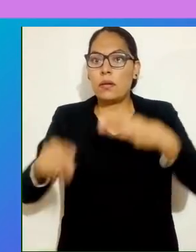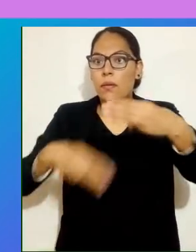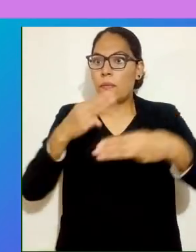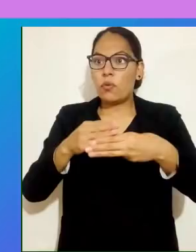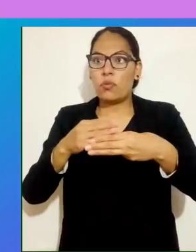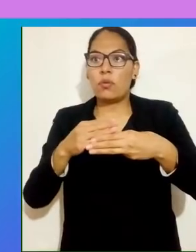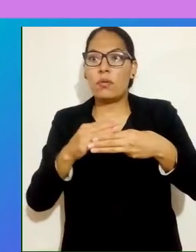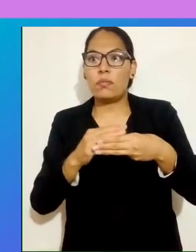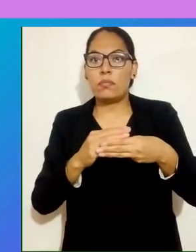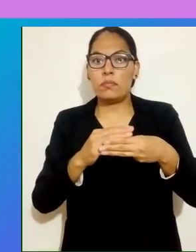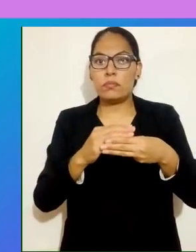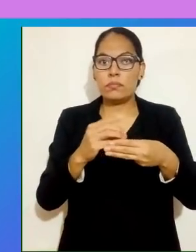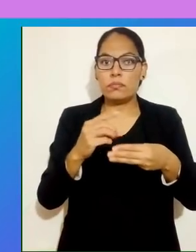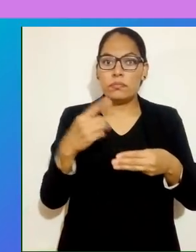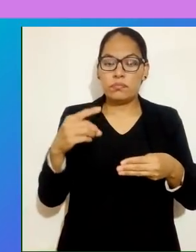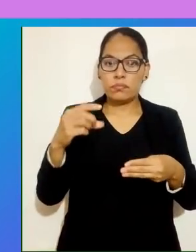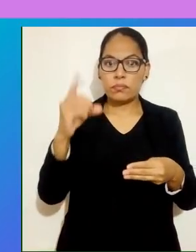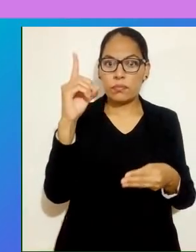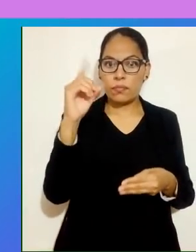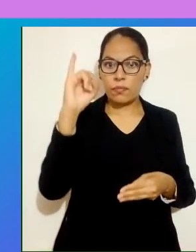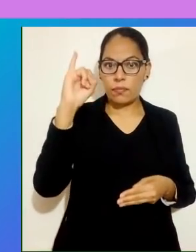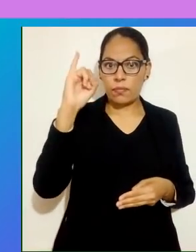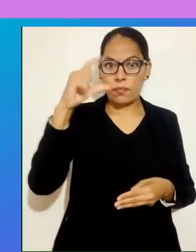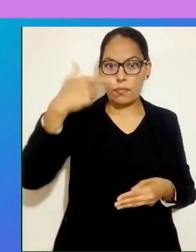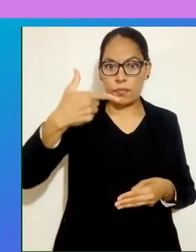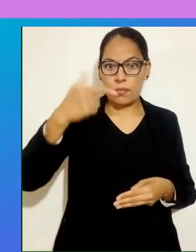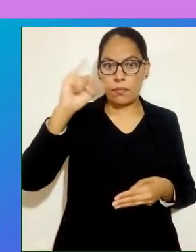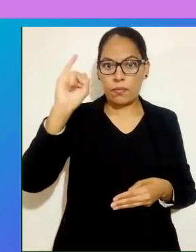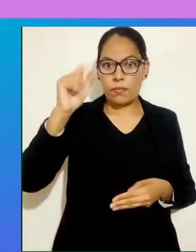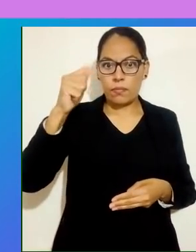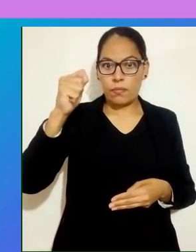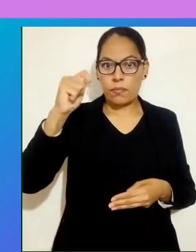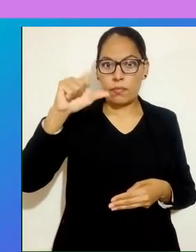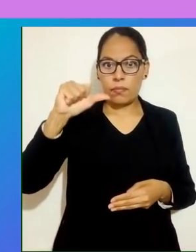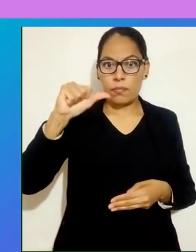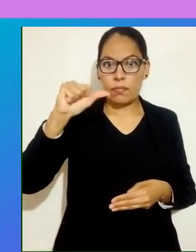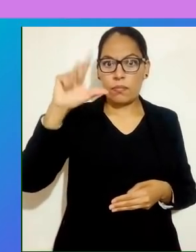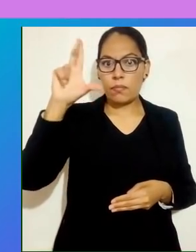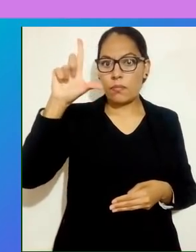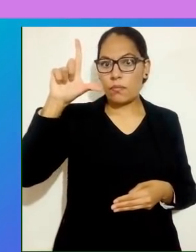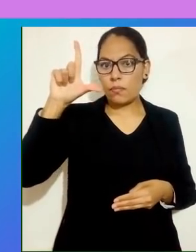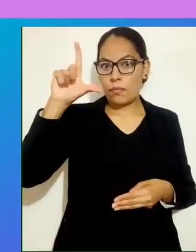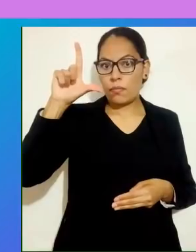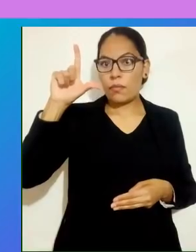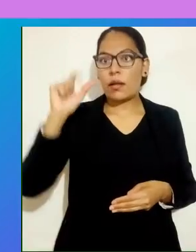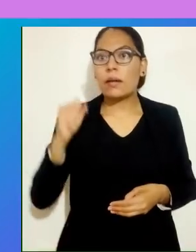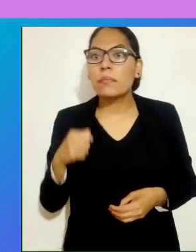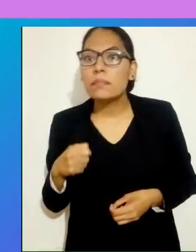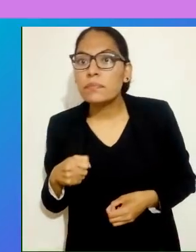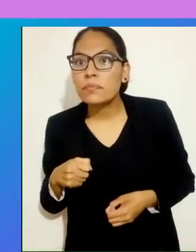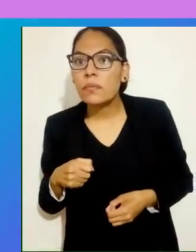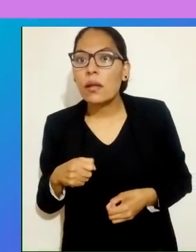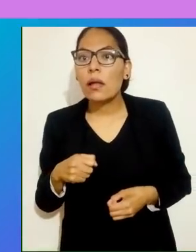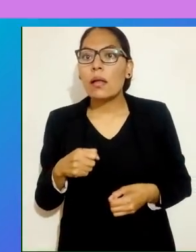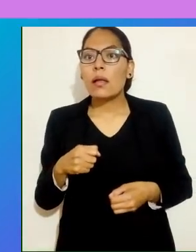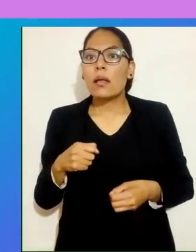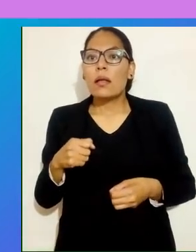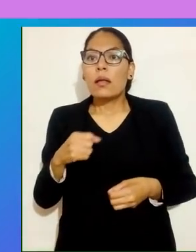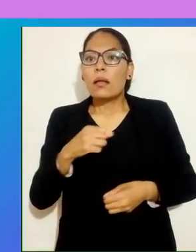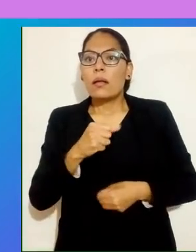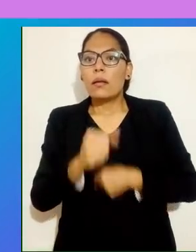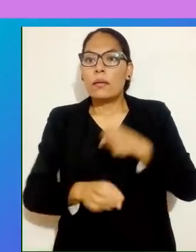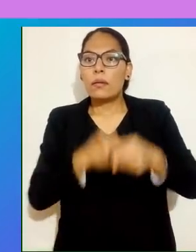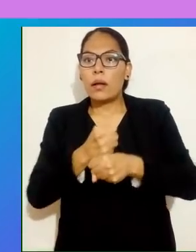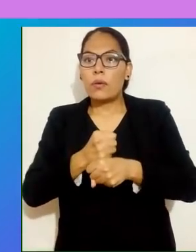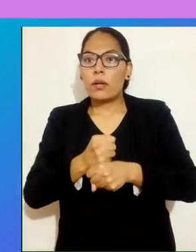pero diferente. Además de plataformas, herramientas, apps, mil cosas que están. Sin